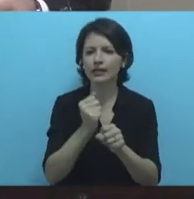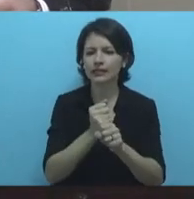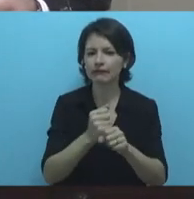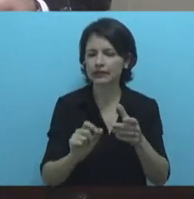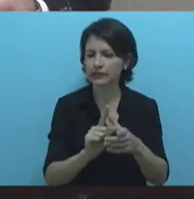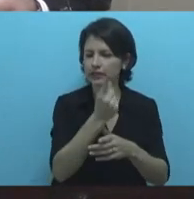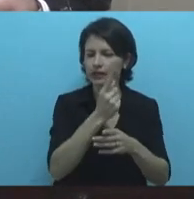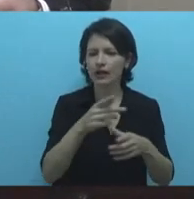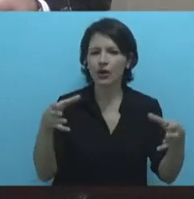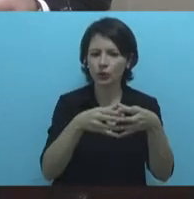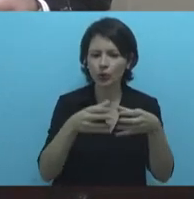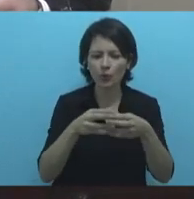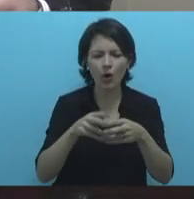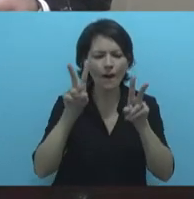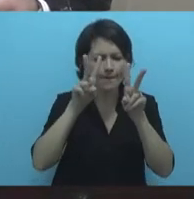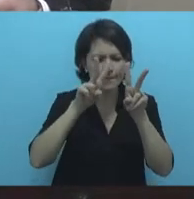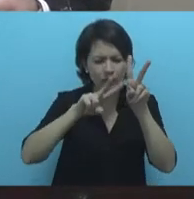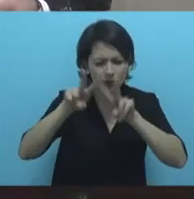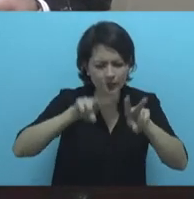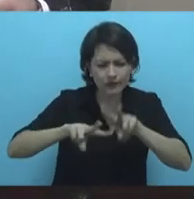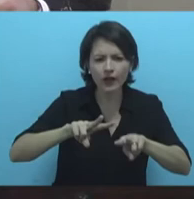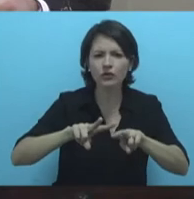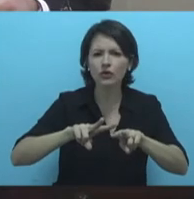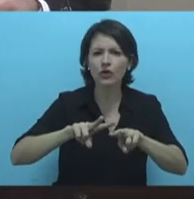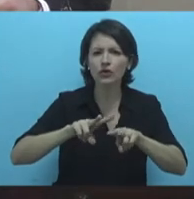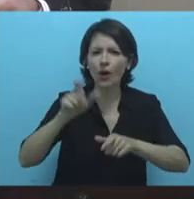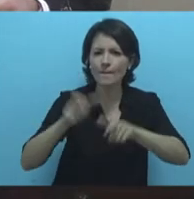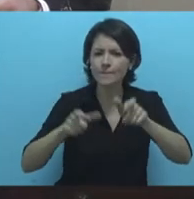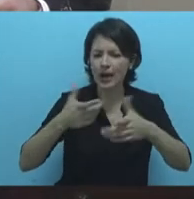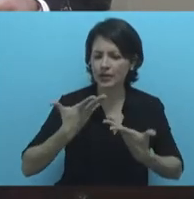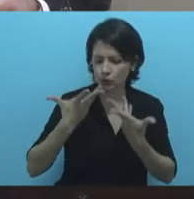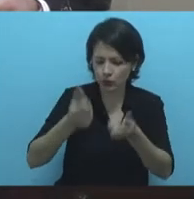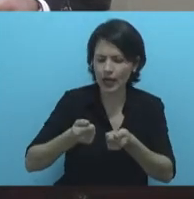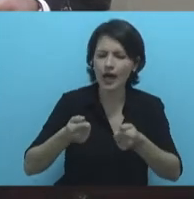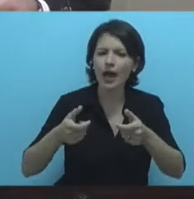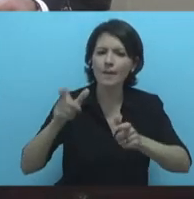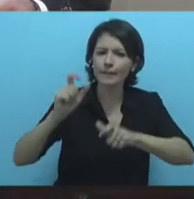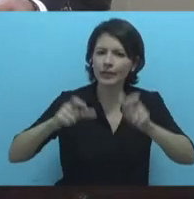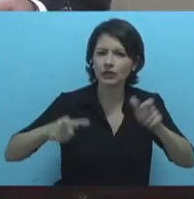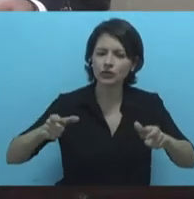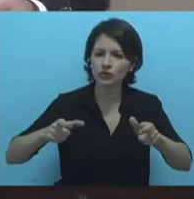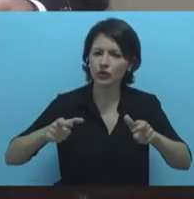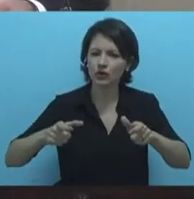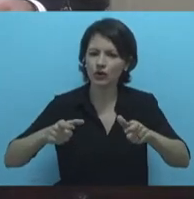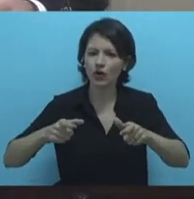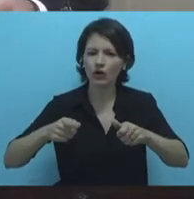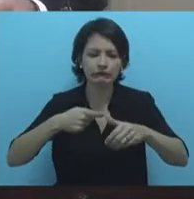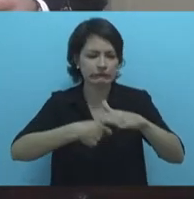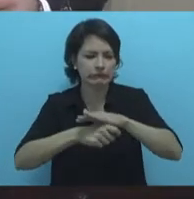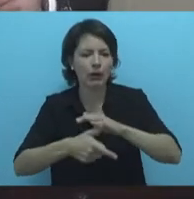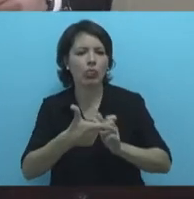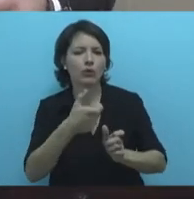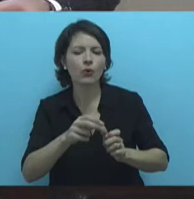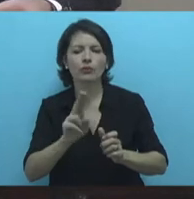en el ámbito de la legislatura observatorio que fuera creado por resolución 1.342 del 13 de agosto del 2020